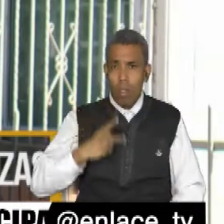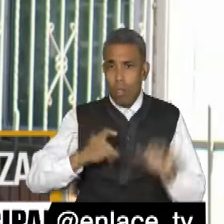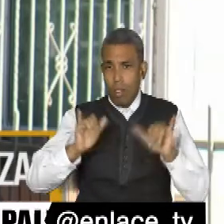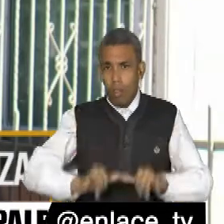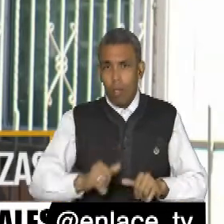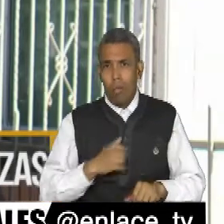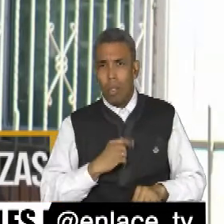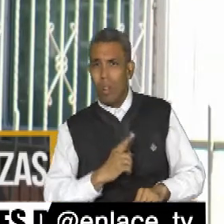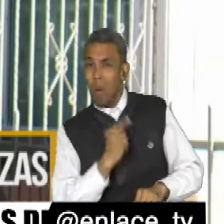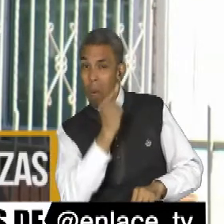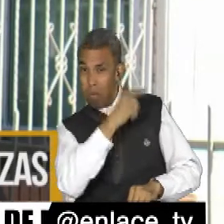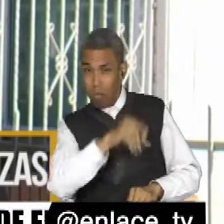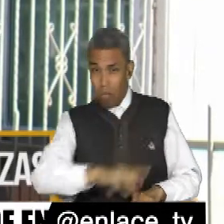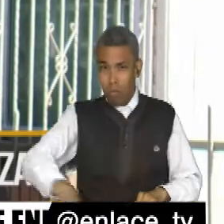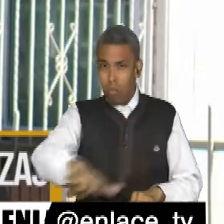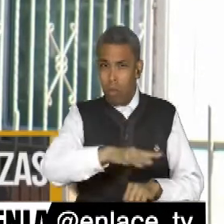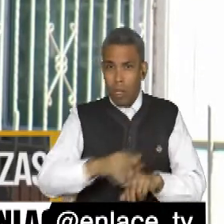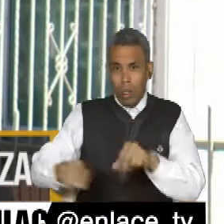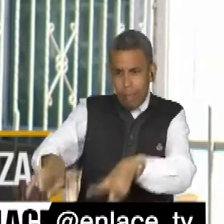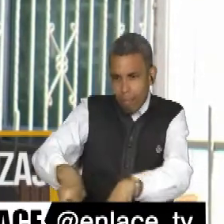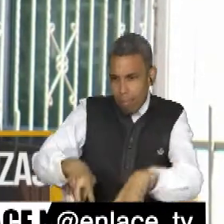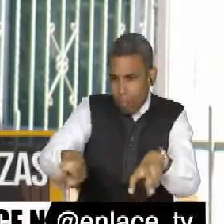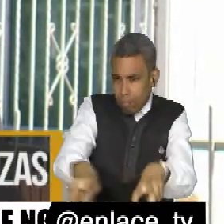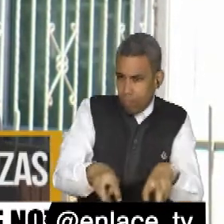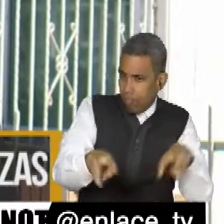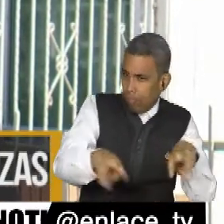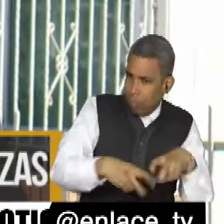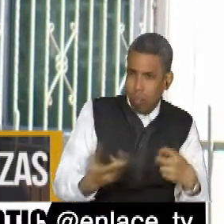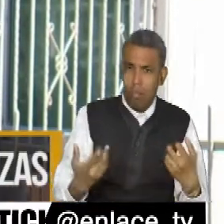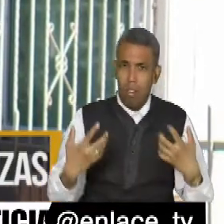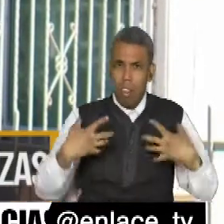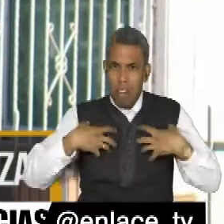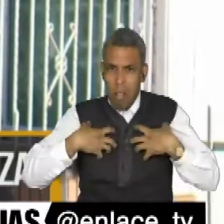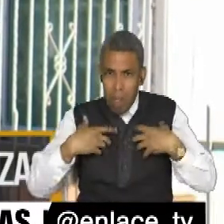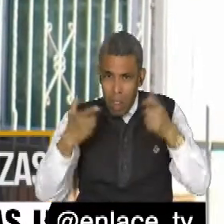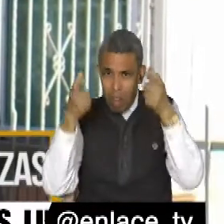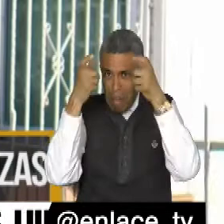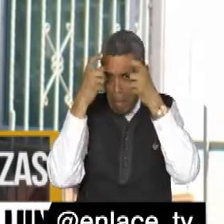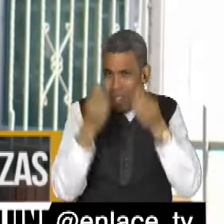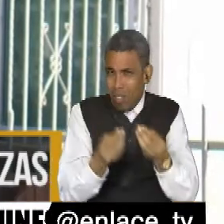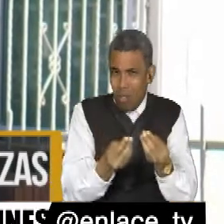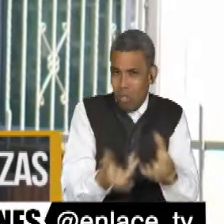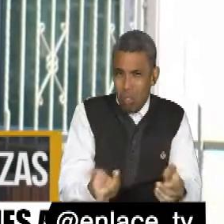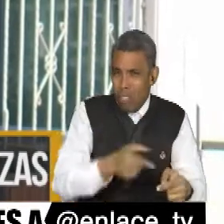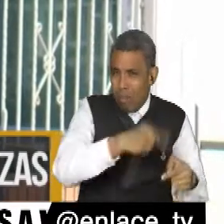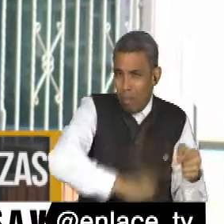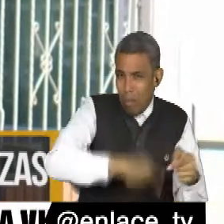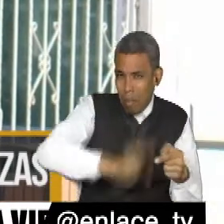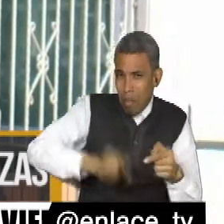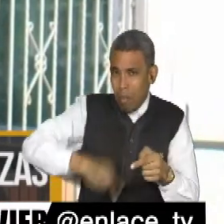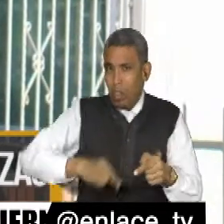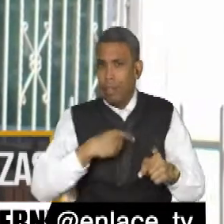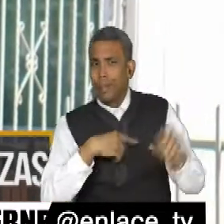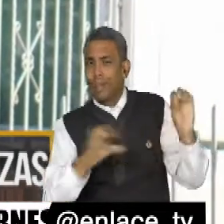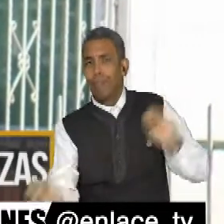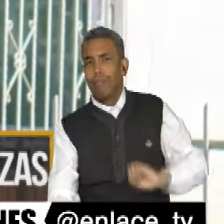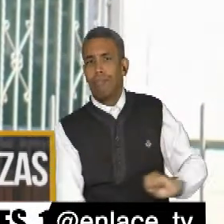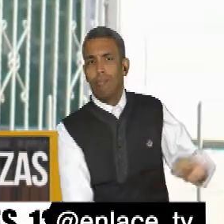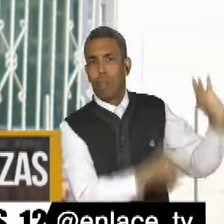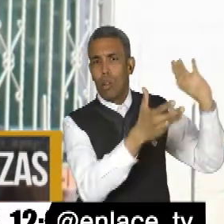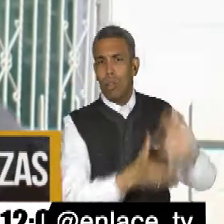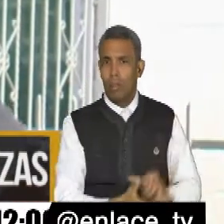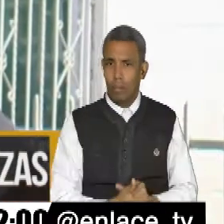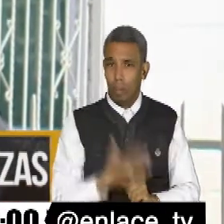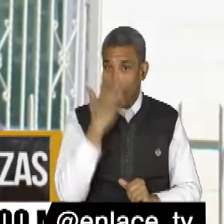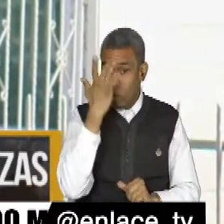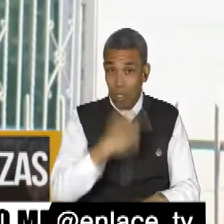sus animales y por supuesto todas sus pertenencias personales y también todo lo que tenía en su vivienda se quedaron allí abandonados porque no les dio